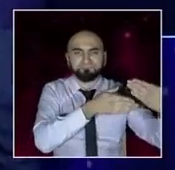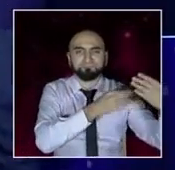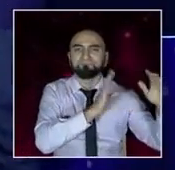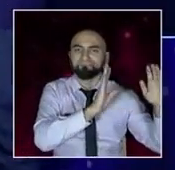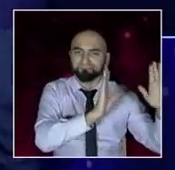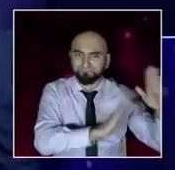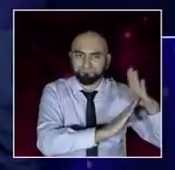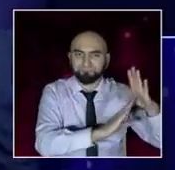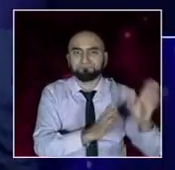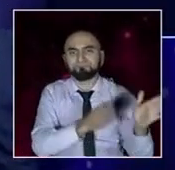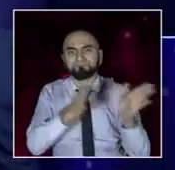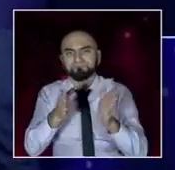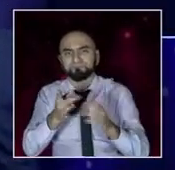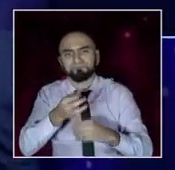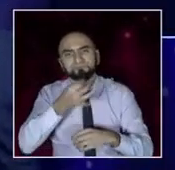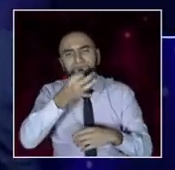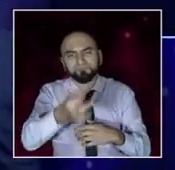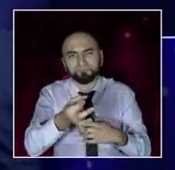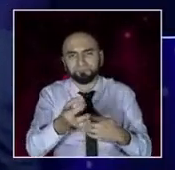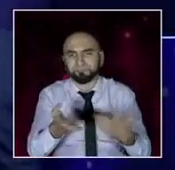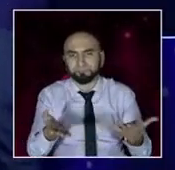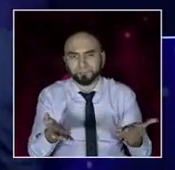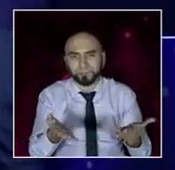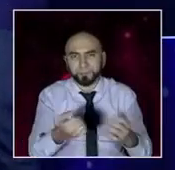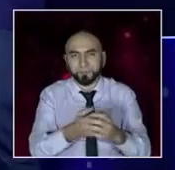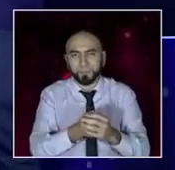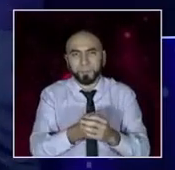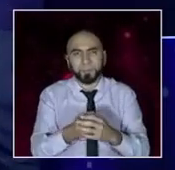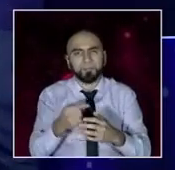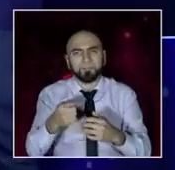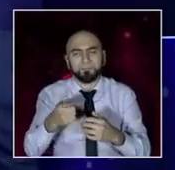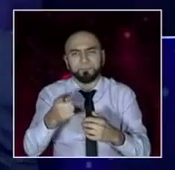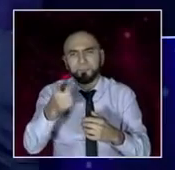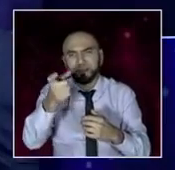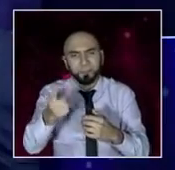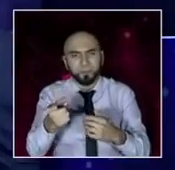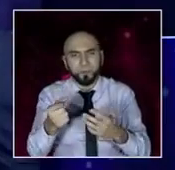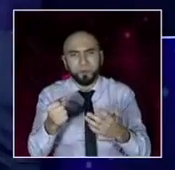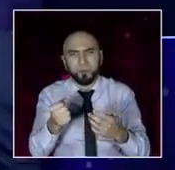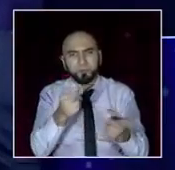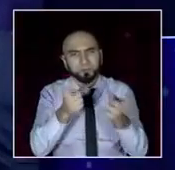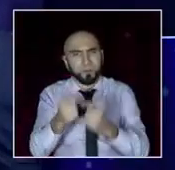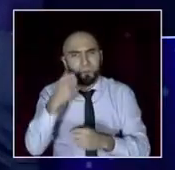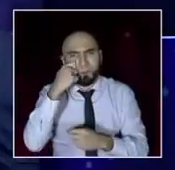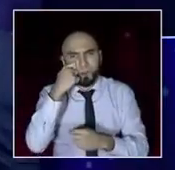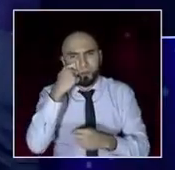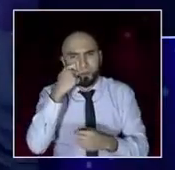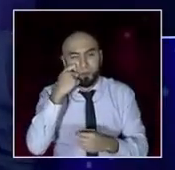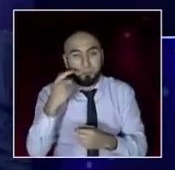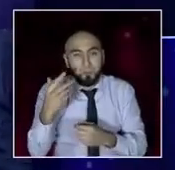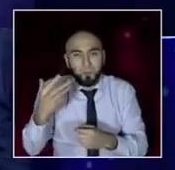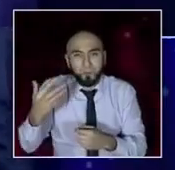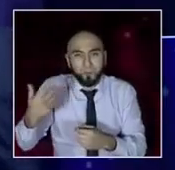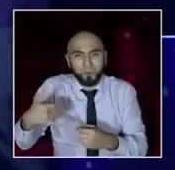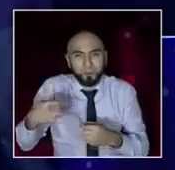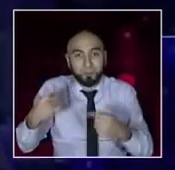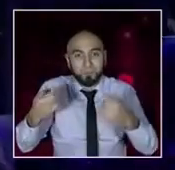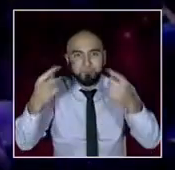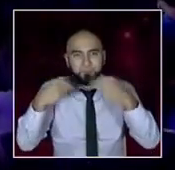dijo es que la naturaleza como seres humanos no era tan importante para nuestra